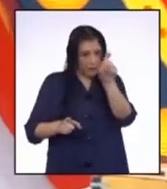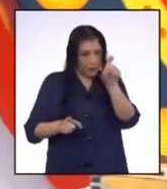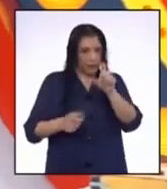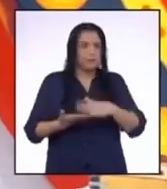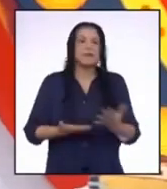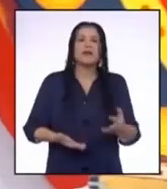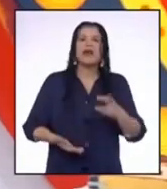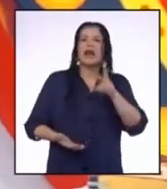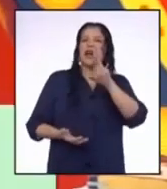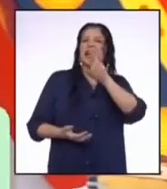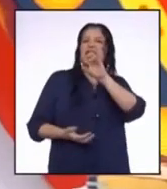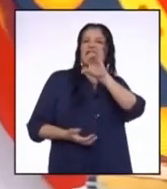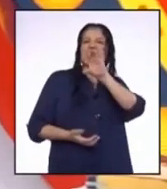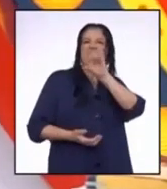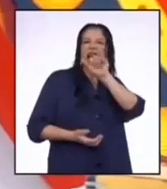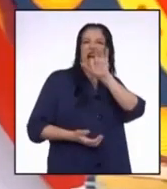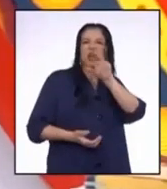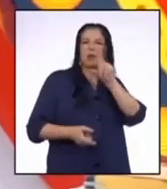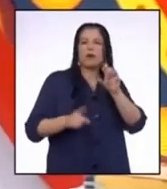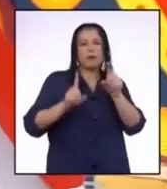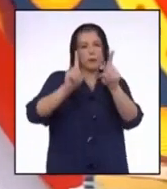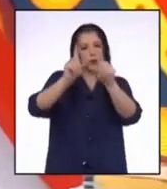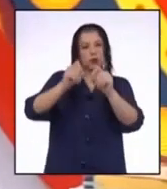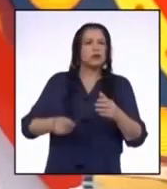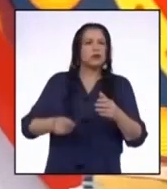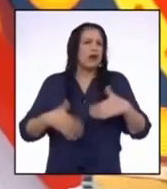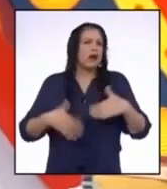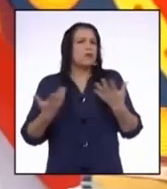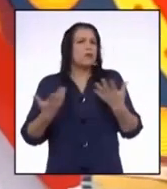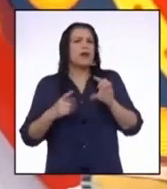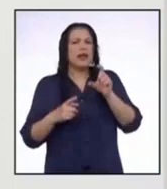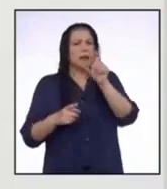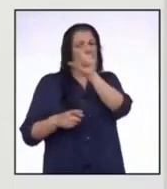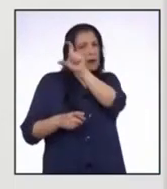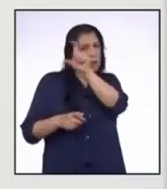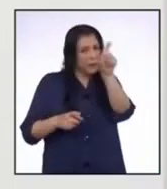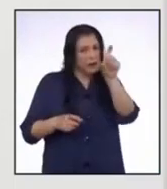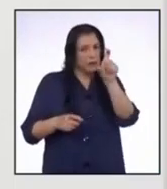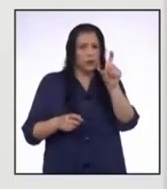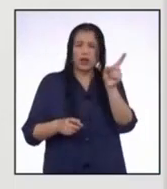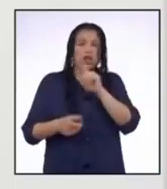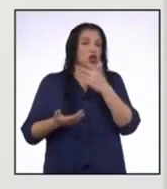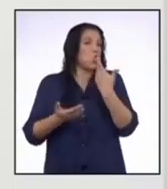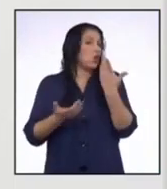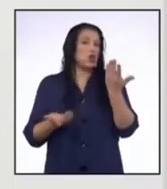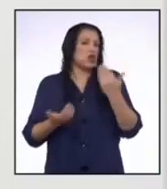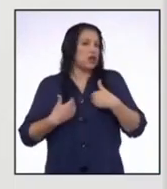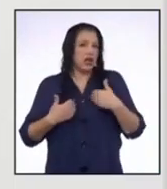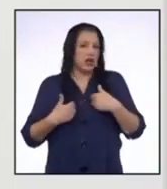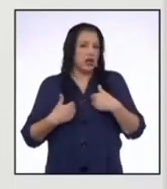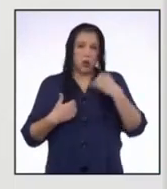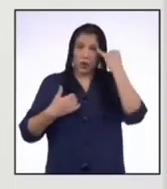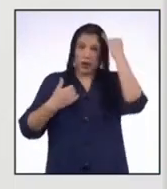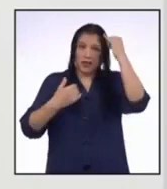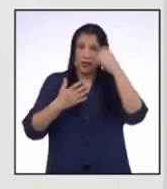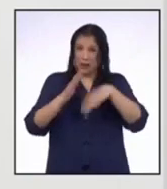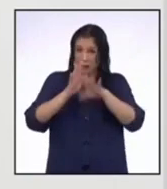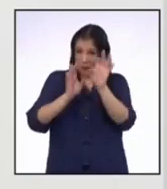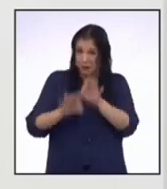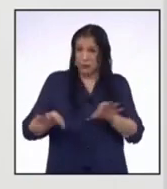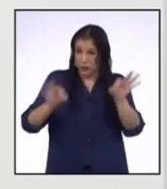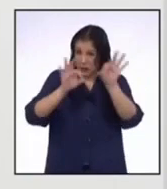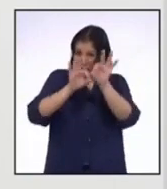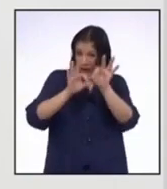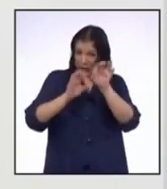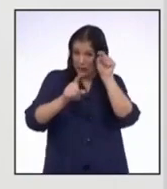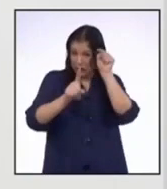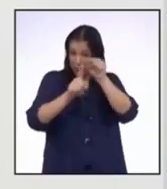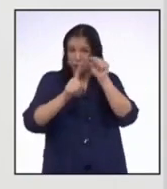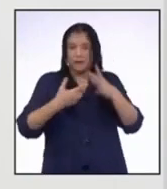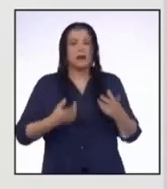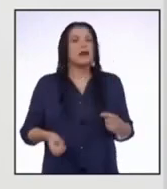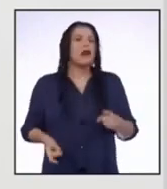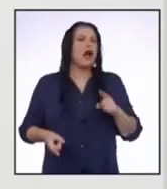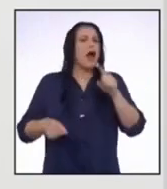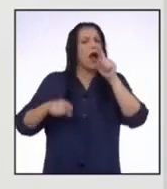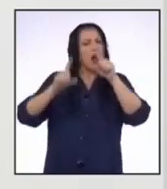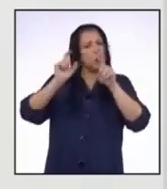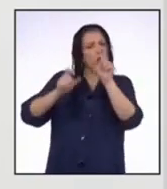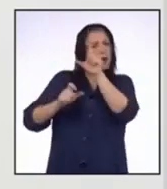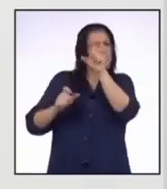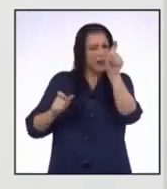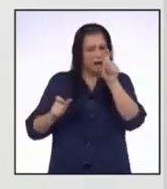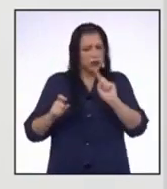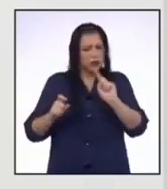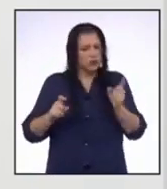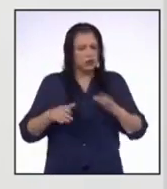Ricardo Mori nos pregunta, ¿puede haber párrafos sin idea principal? Hay párrafos en los que la idea principal no la